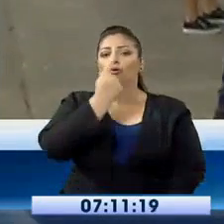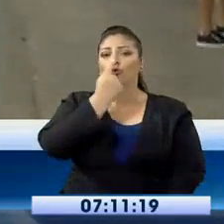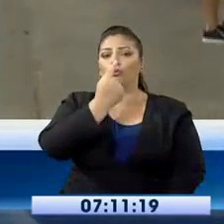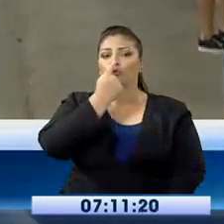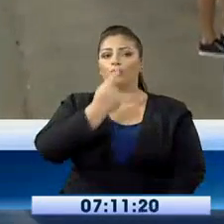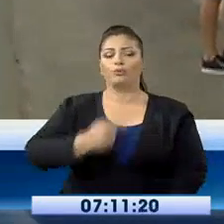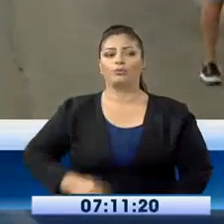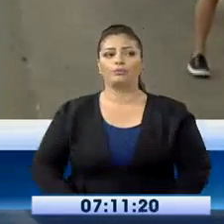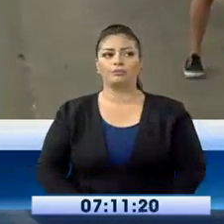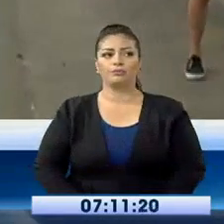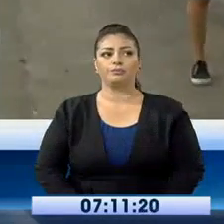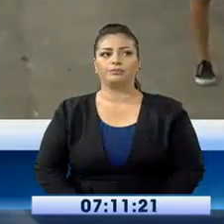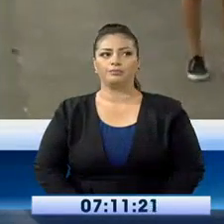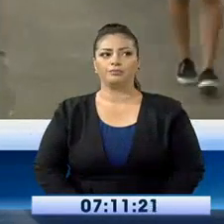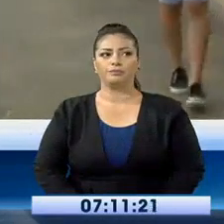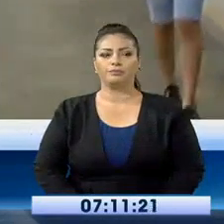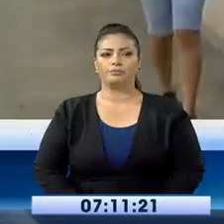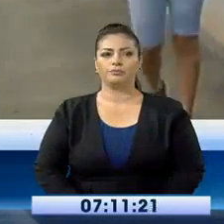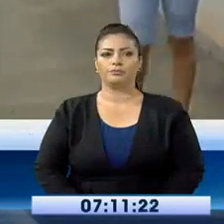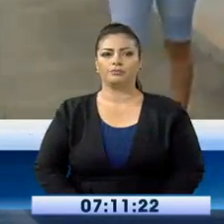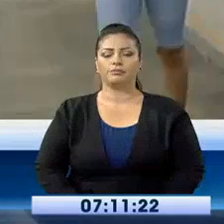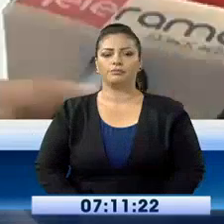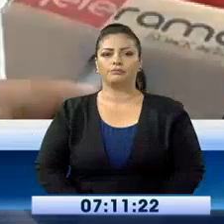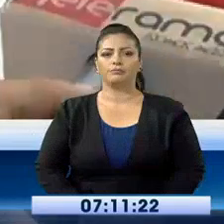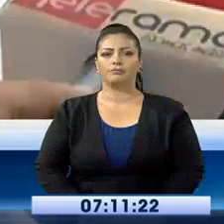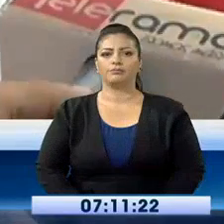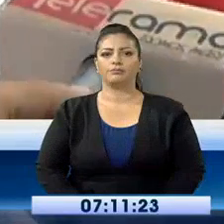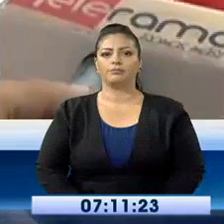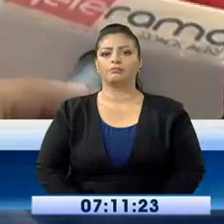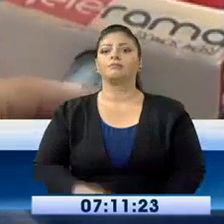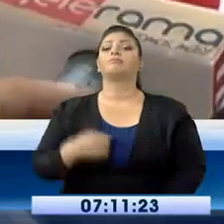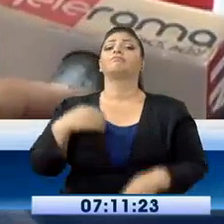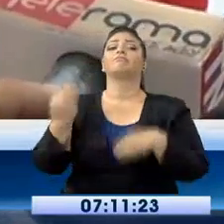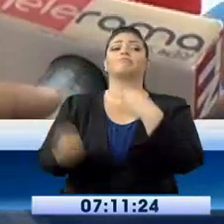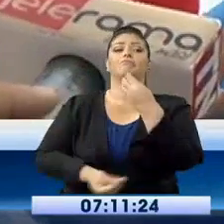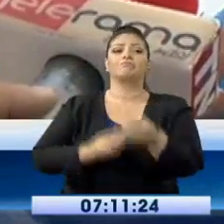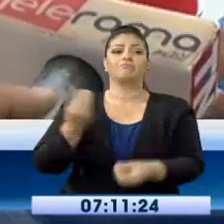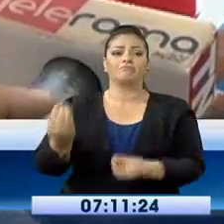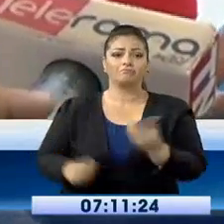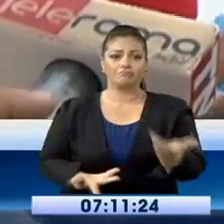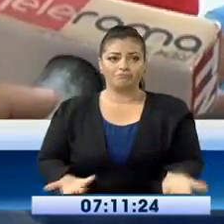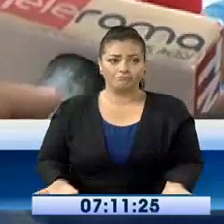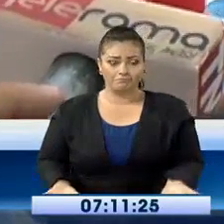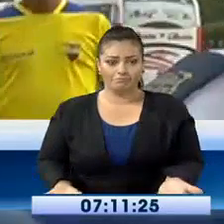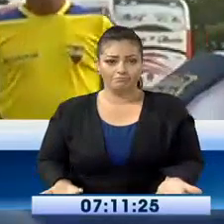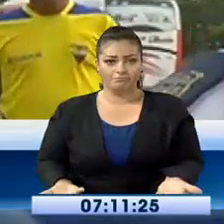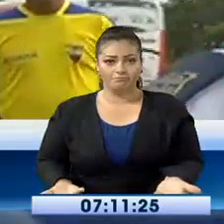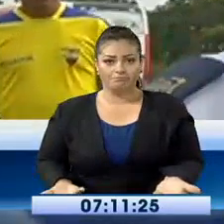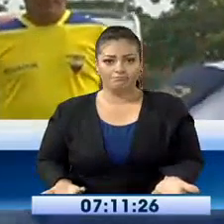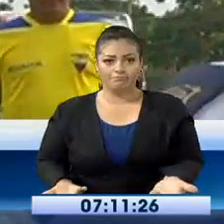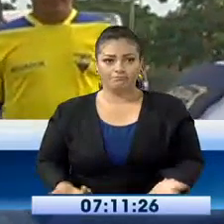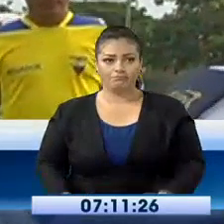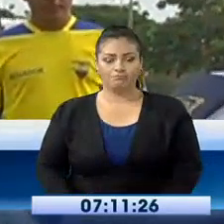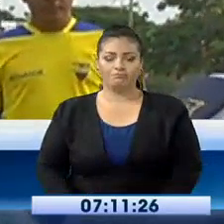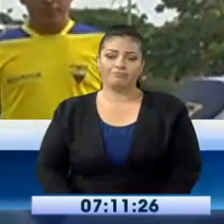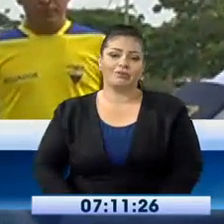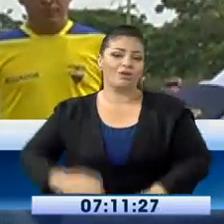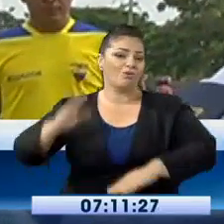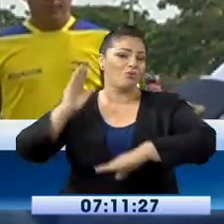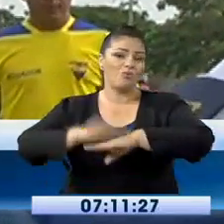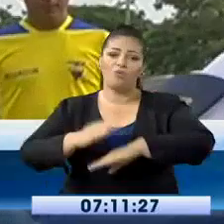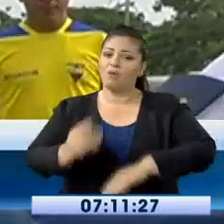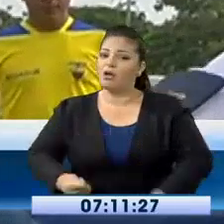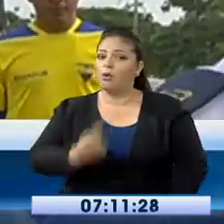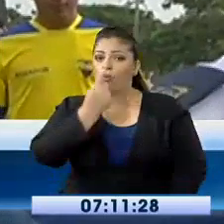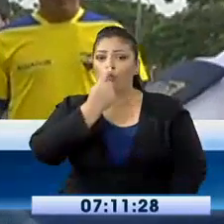ya el otro venía cerca al lado mío. ¿Ya qué voy a hacer? Y eso venía abajo porque vengo cuidándome los radares de aquí. La gente por la